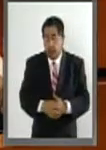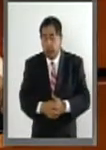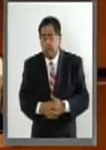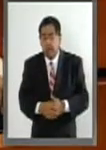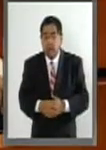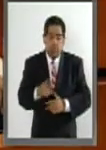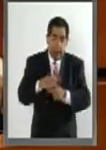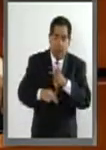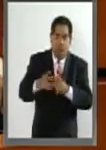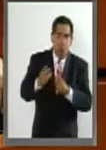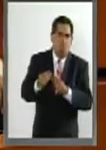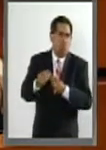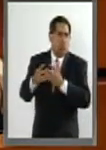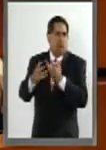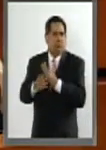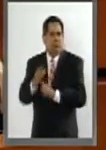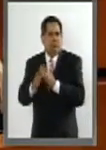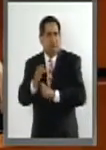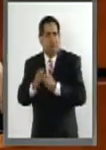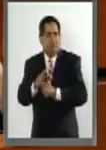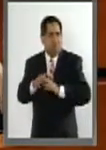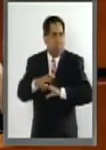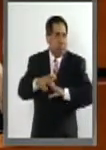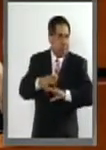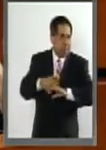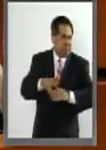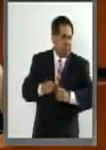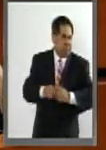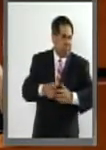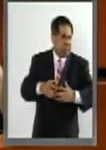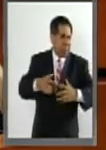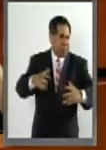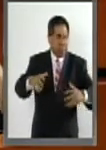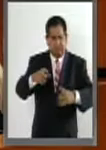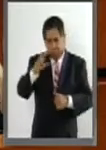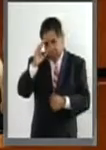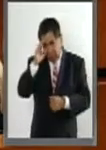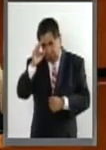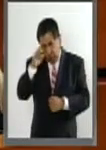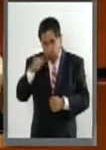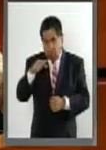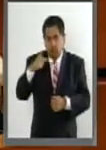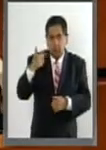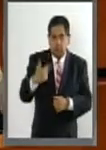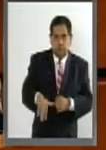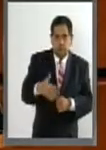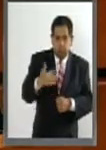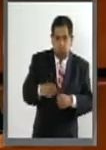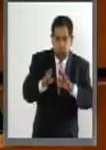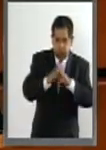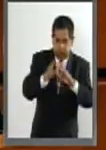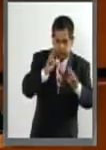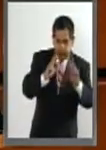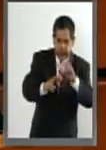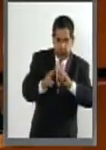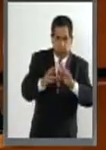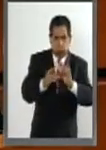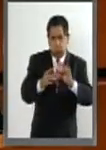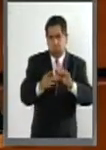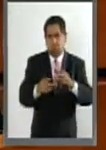incremento del flujo de este grupo poblacional tiene verdaderamente que llevar